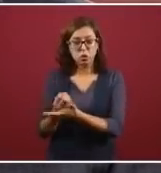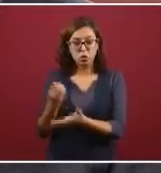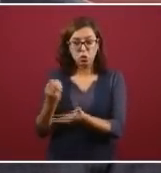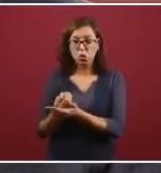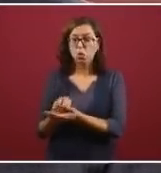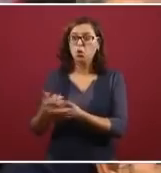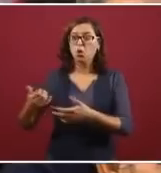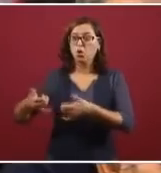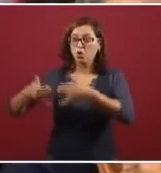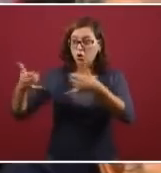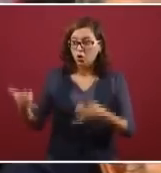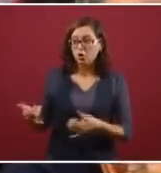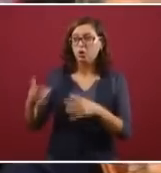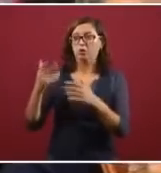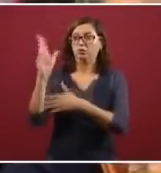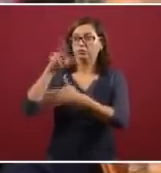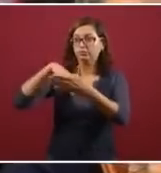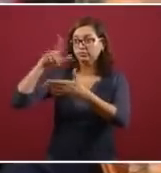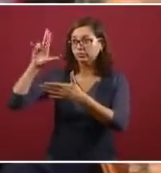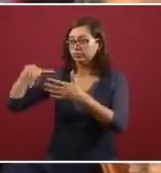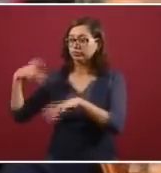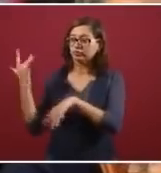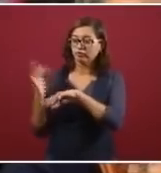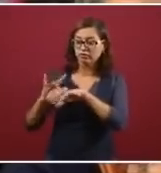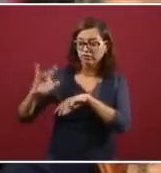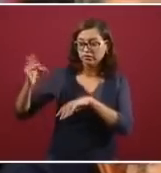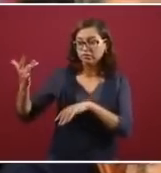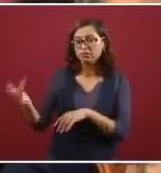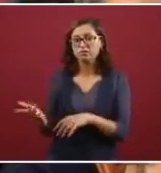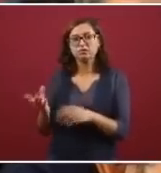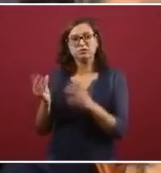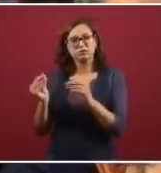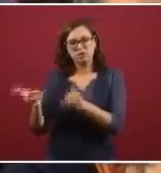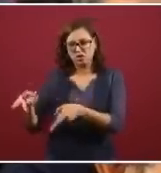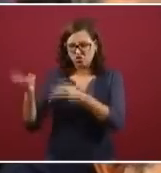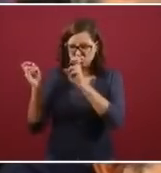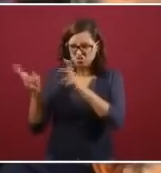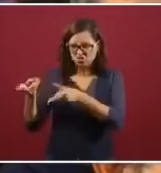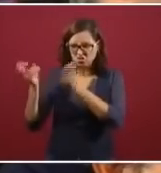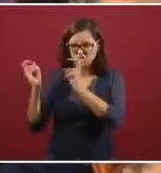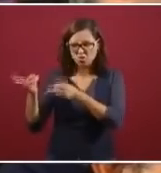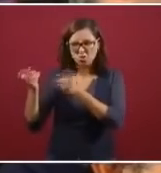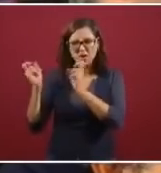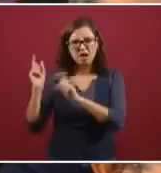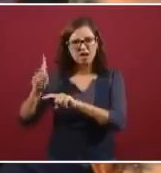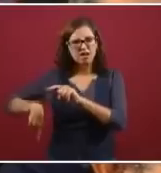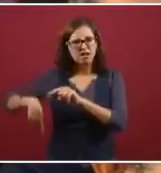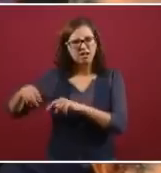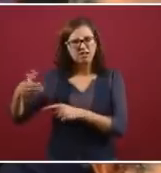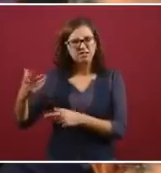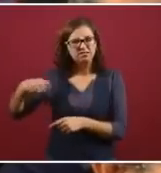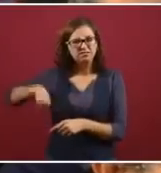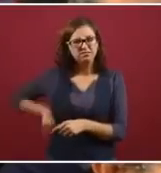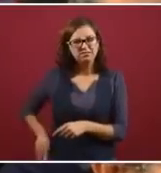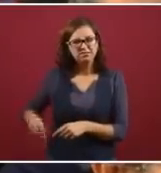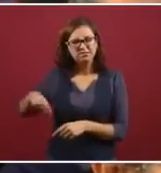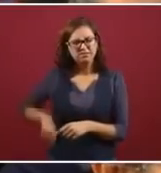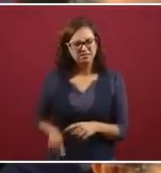llevaron pinturas, diamantes Tiffany? ¿Quién se los llevó? ¿Qué información tiene usted? Pero sobre